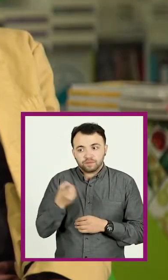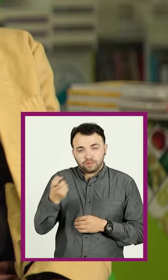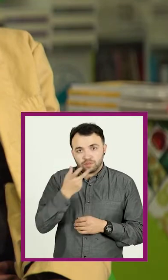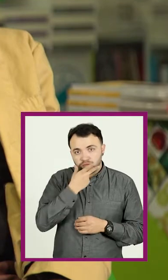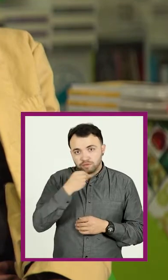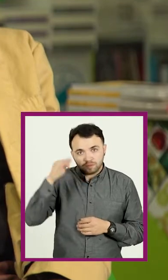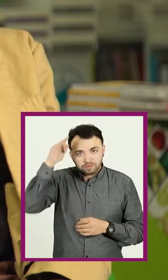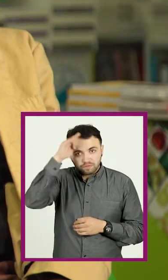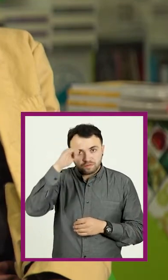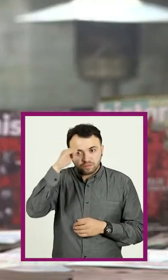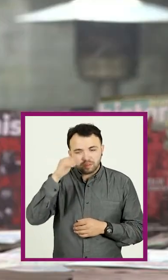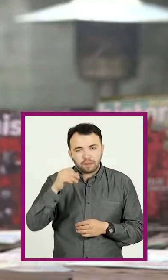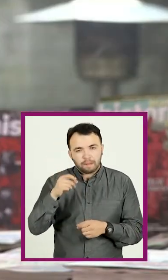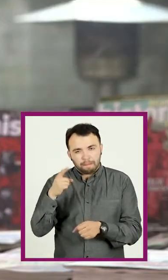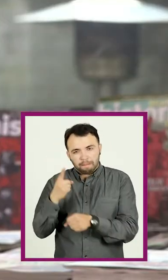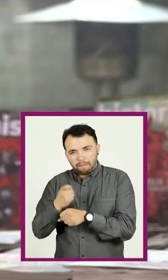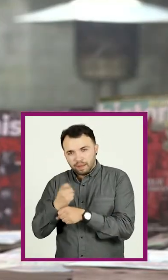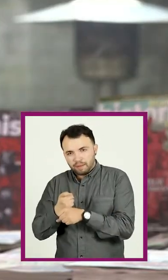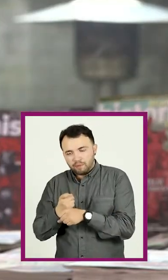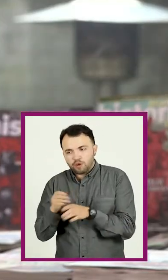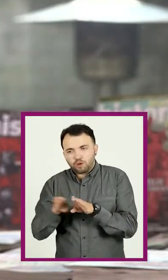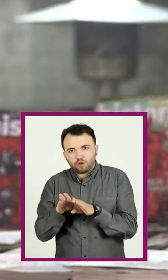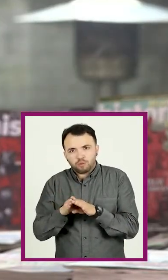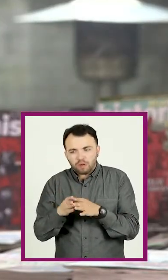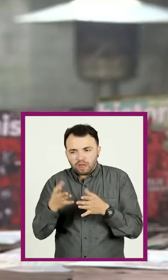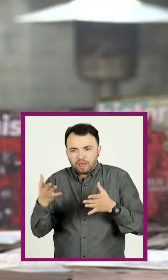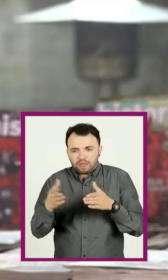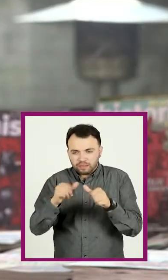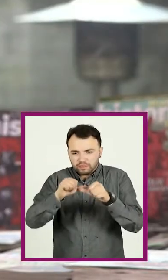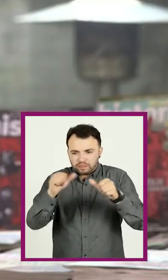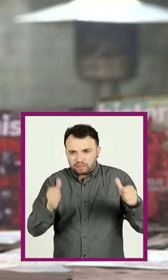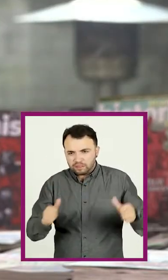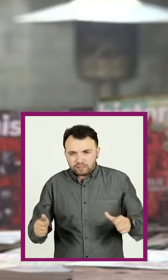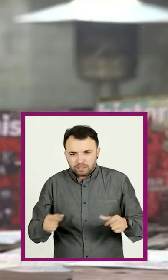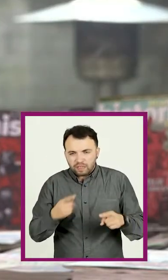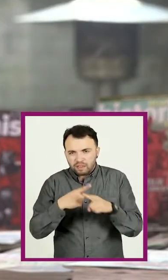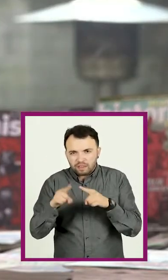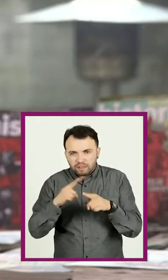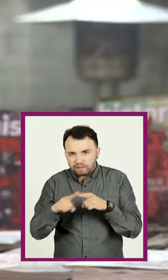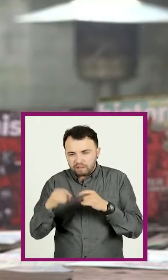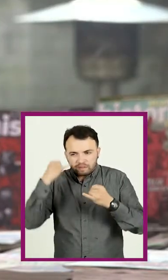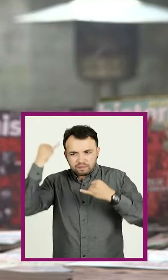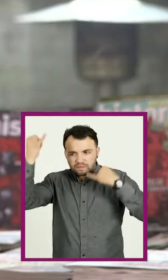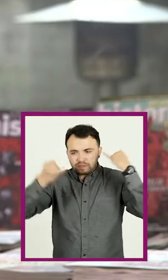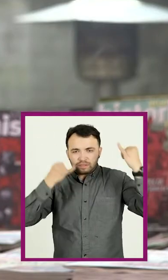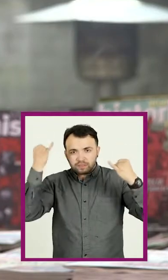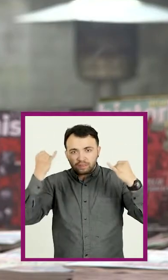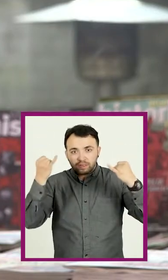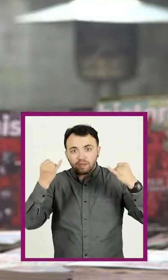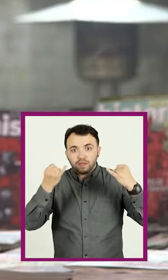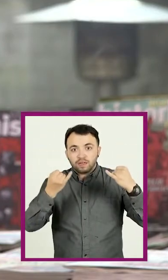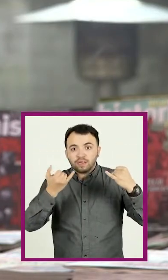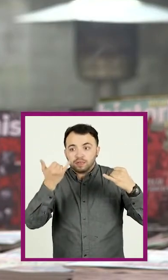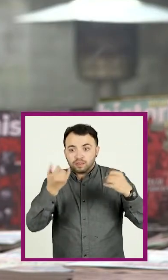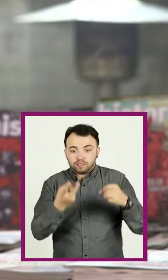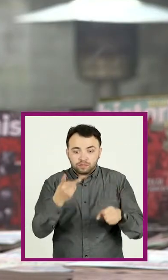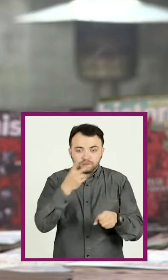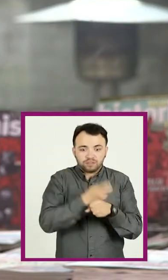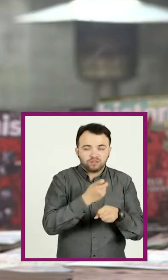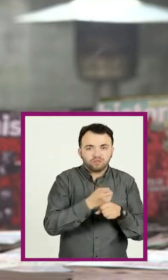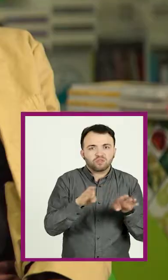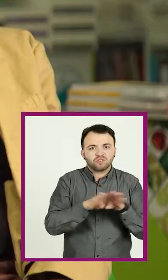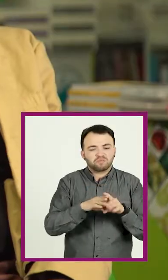Es un filósofo que la primera parte es muy creadora y la segunda parte de su pensamiento es muy